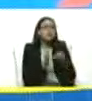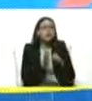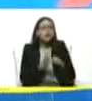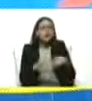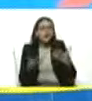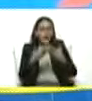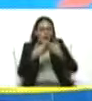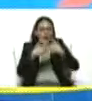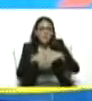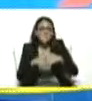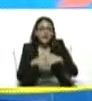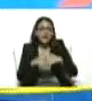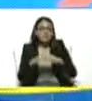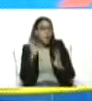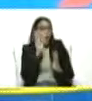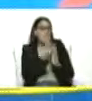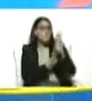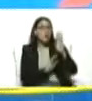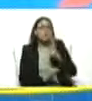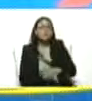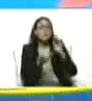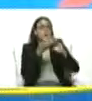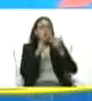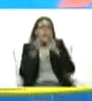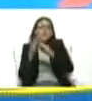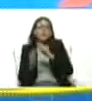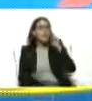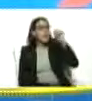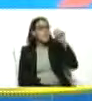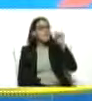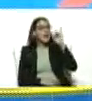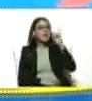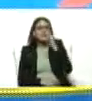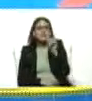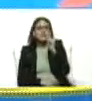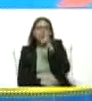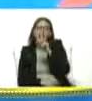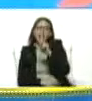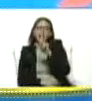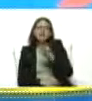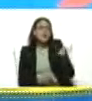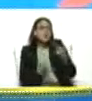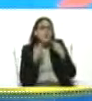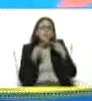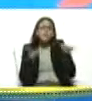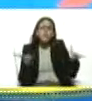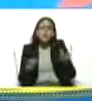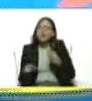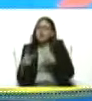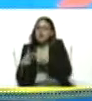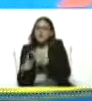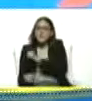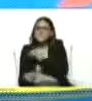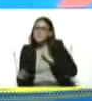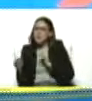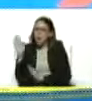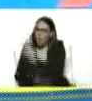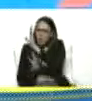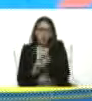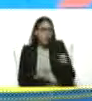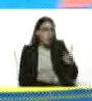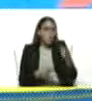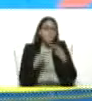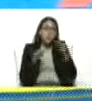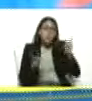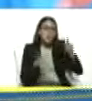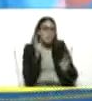empresa exitosa de carácter comunal, el Maizal. Mi saludo a todos los trabajadores y a las familias del